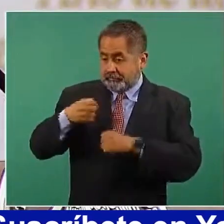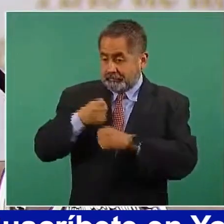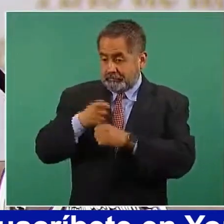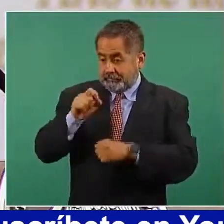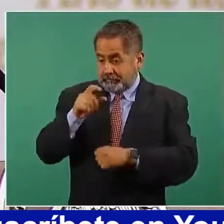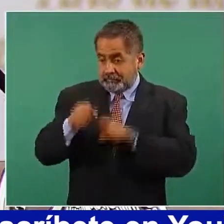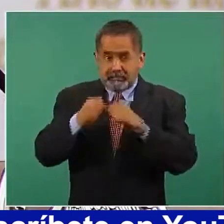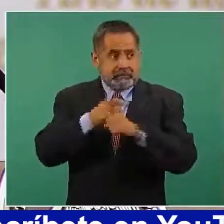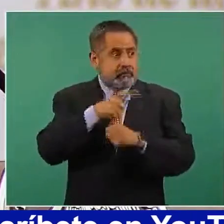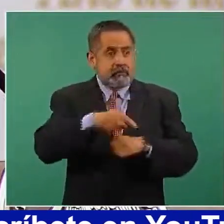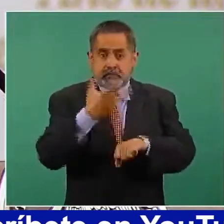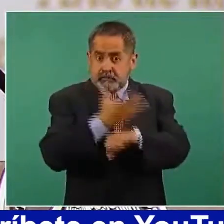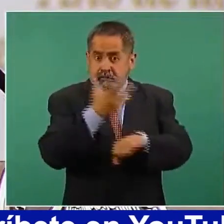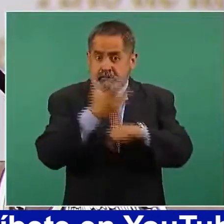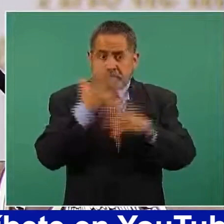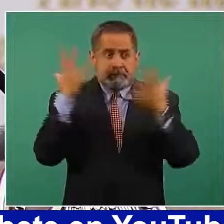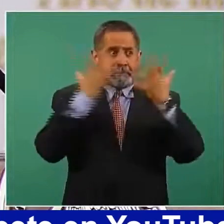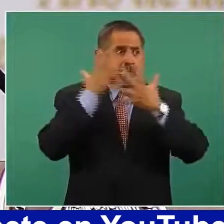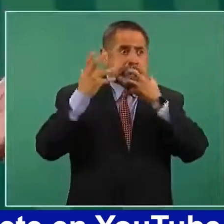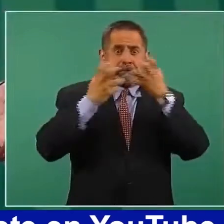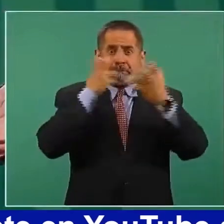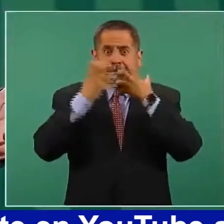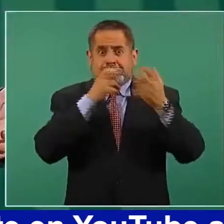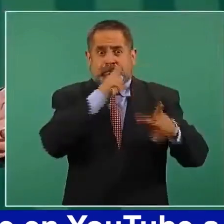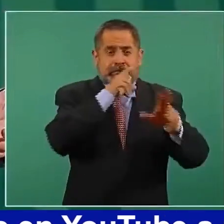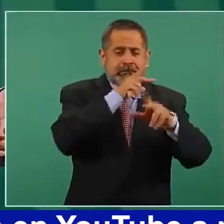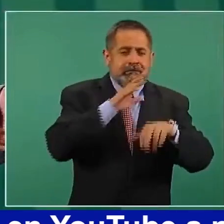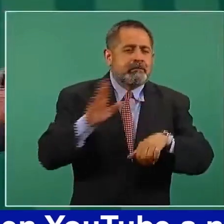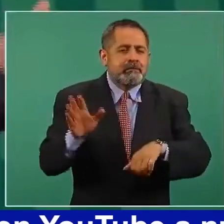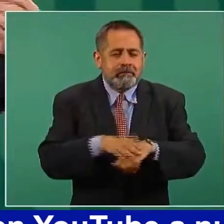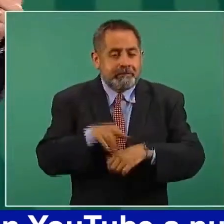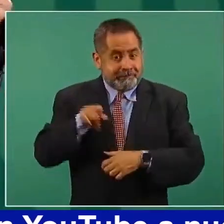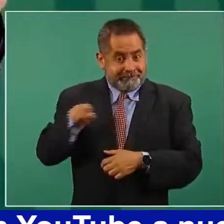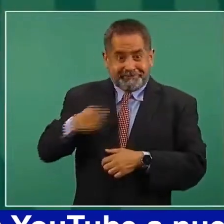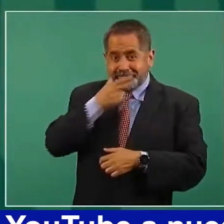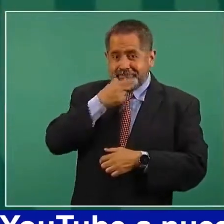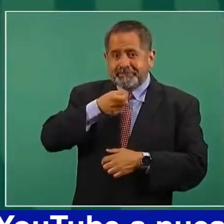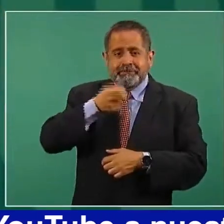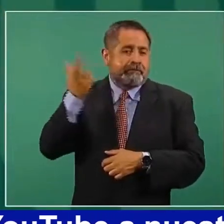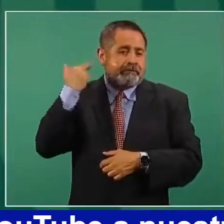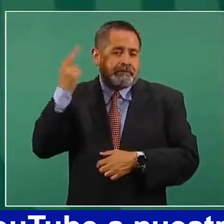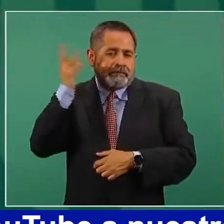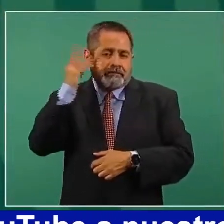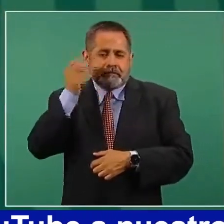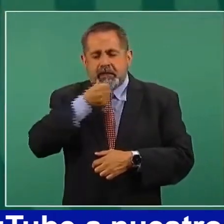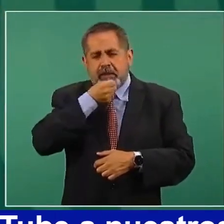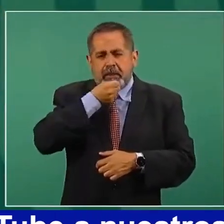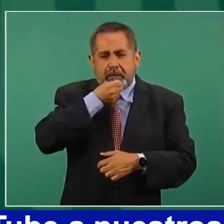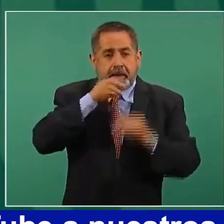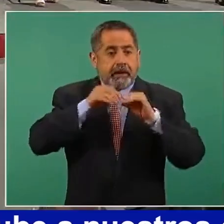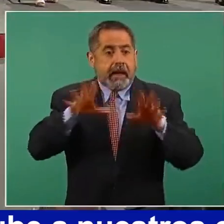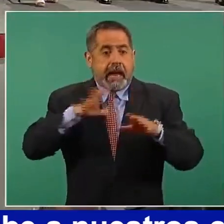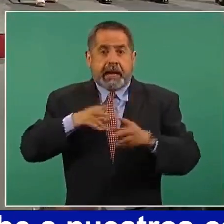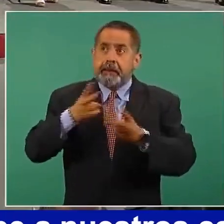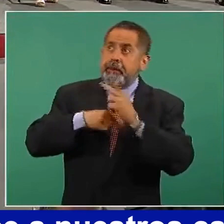transmisión radiofónica, haciendo creer que había una invasión